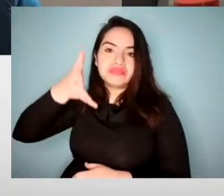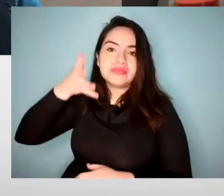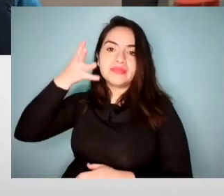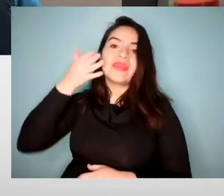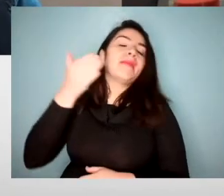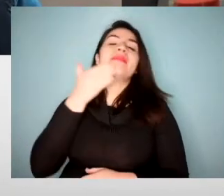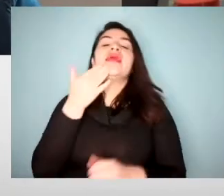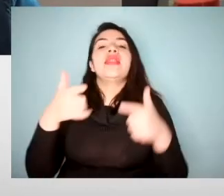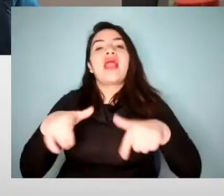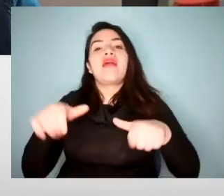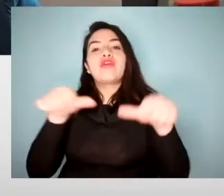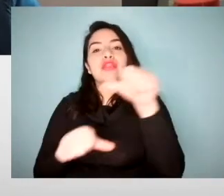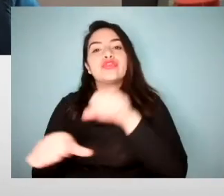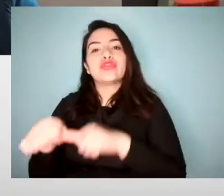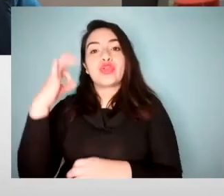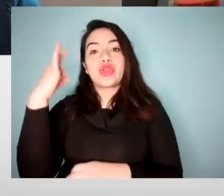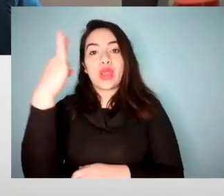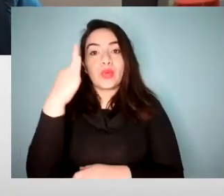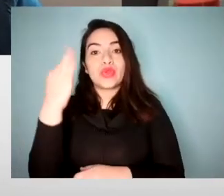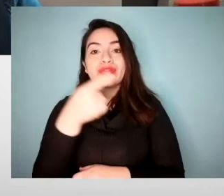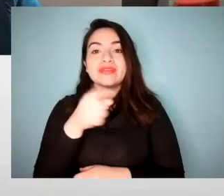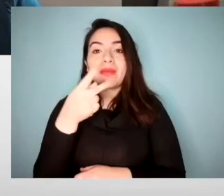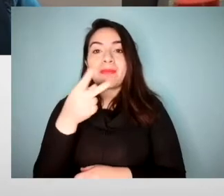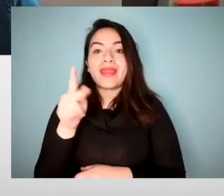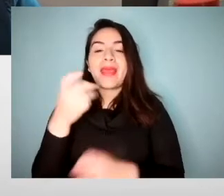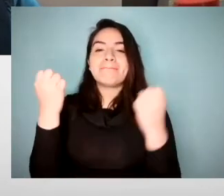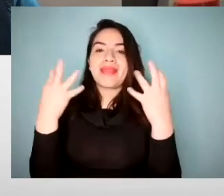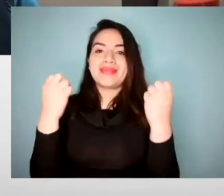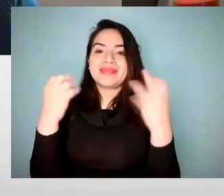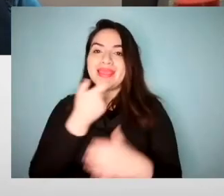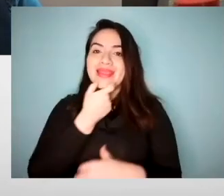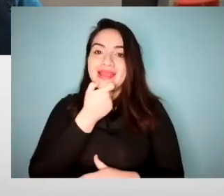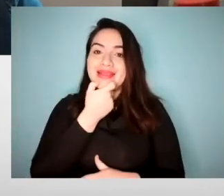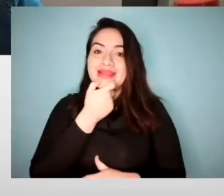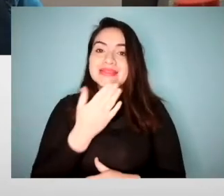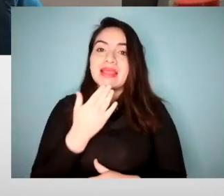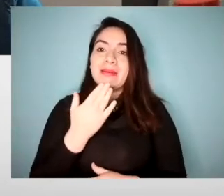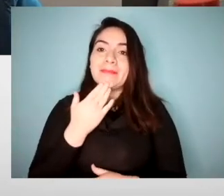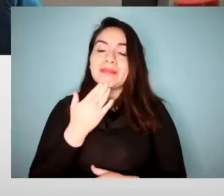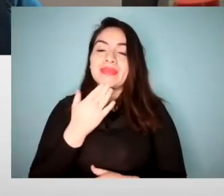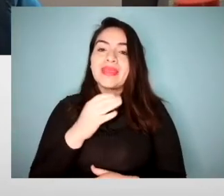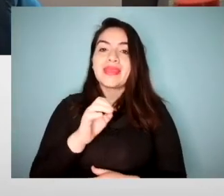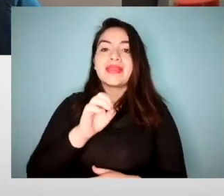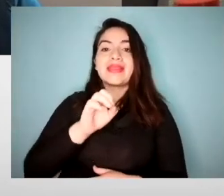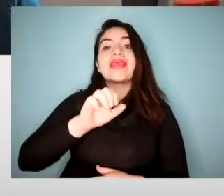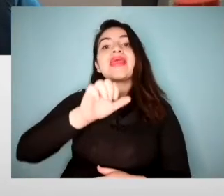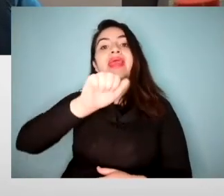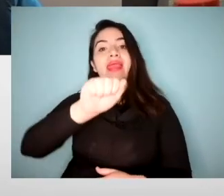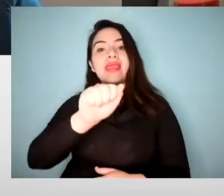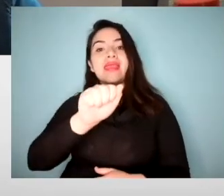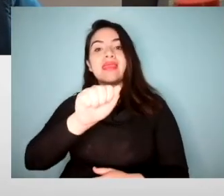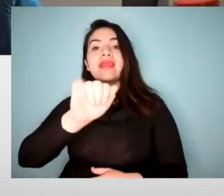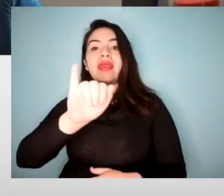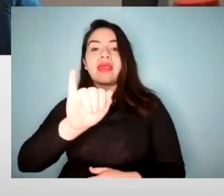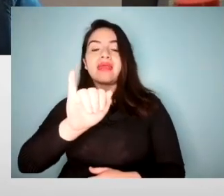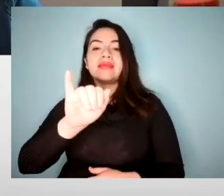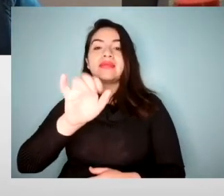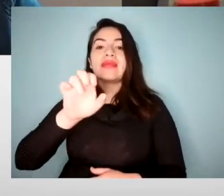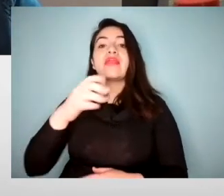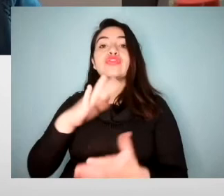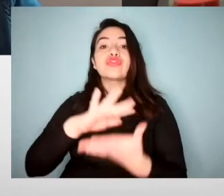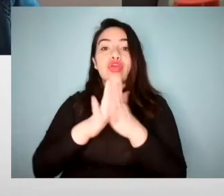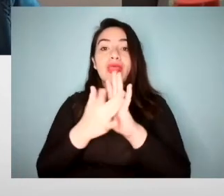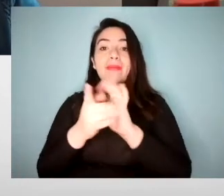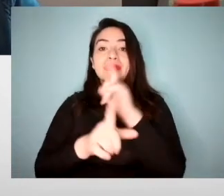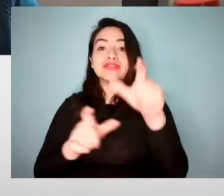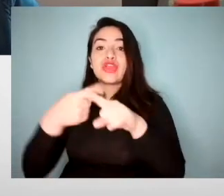cada semana, entonces eso me ayudó a practicar mi inglés. Y también en el NIH, a todos los investigadores extranjeros le dan la facility